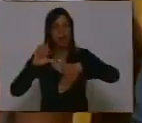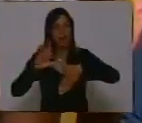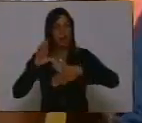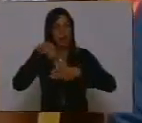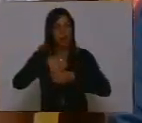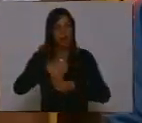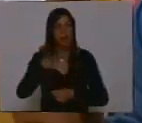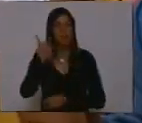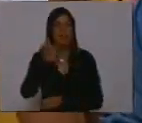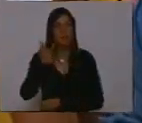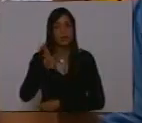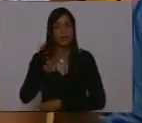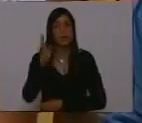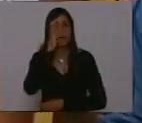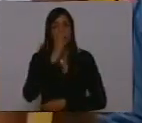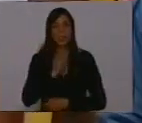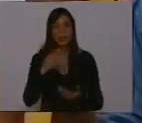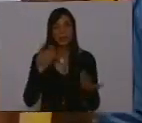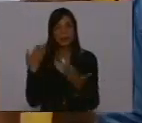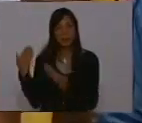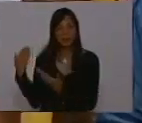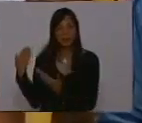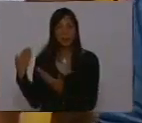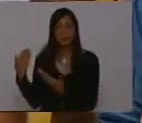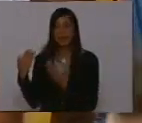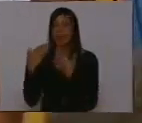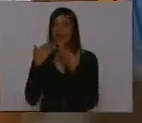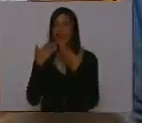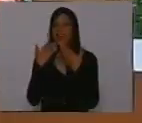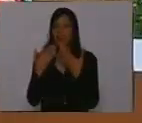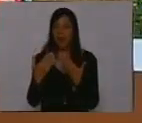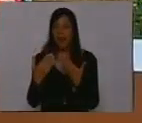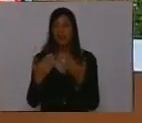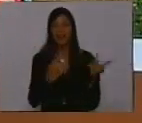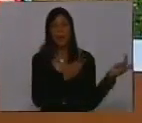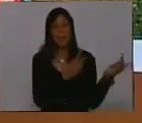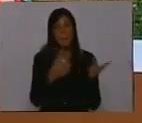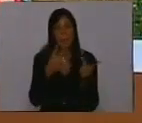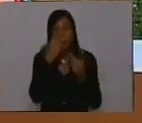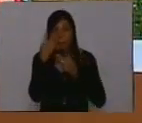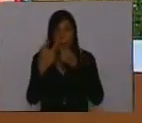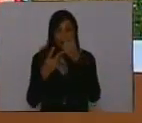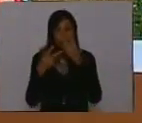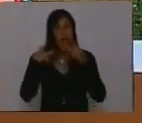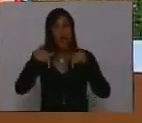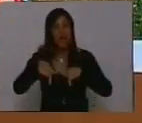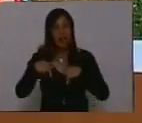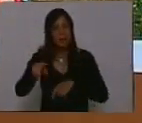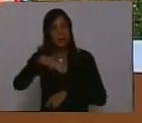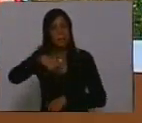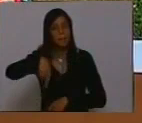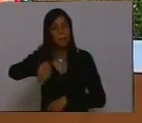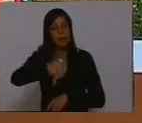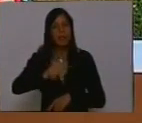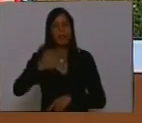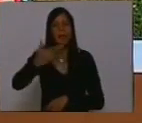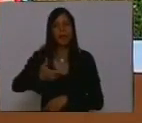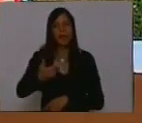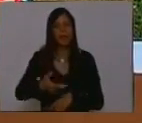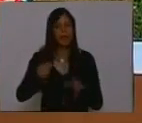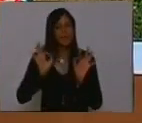Allende. Brasileños, muchas gracias por su presencia, por acompañarnos aquí en esta importante sesión.